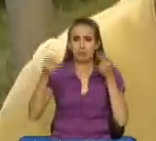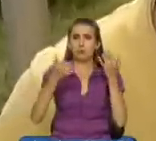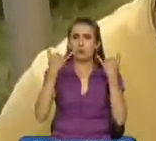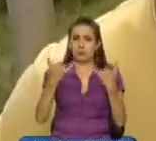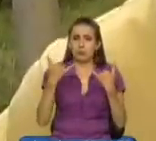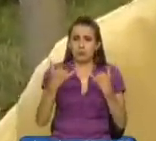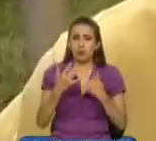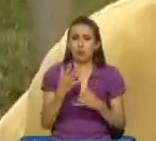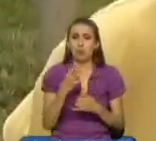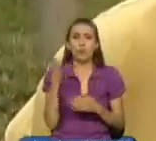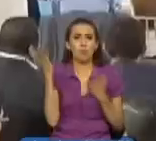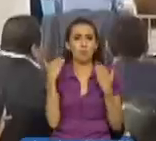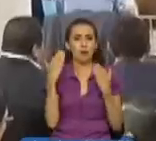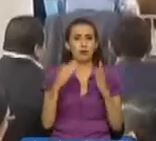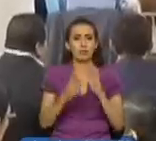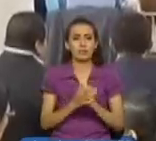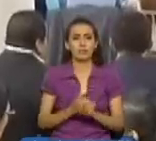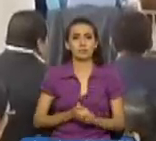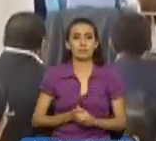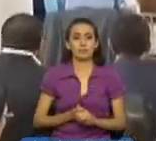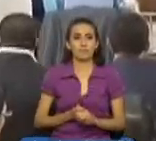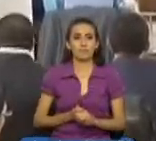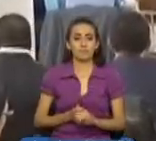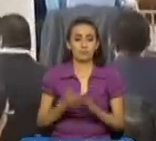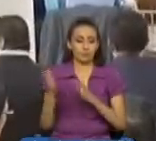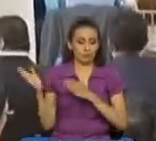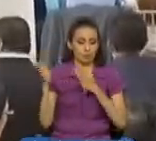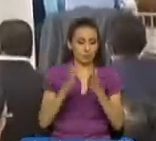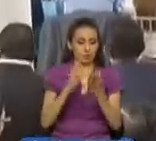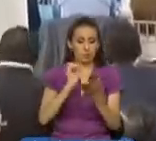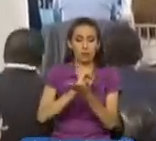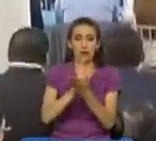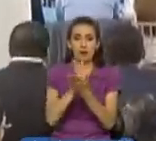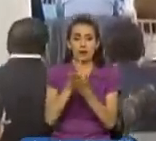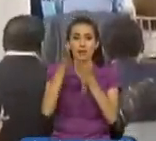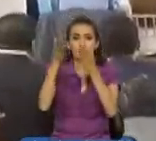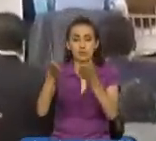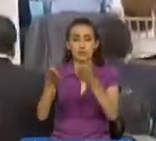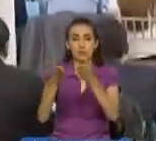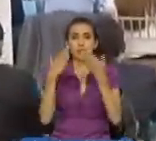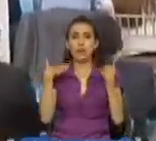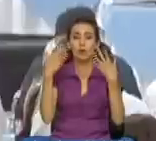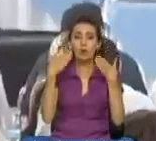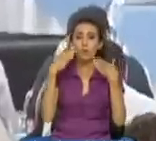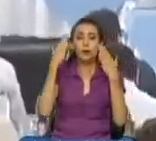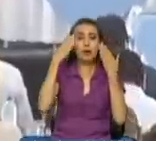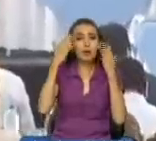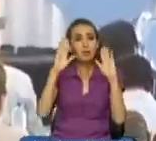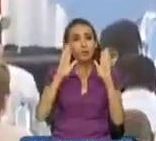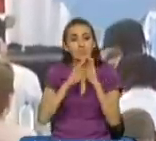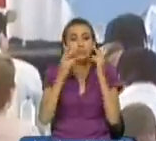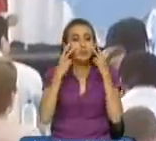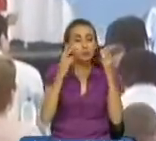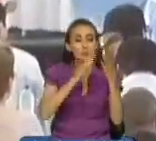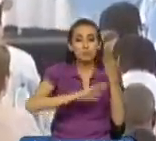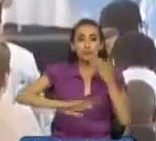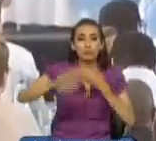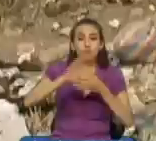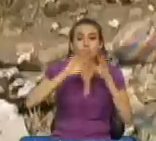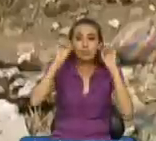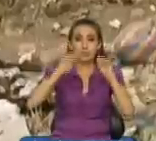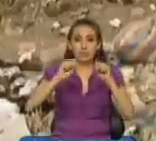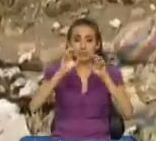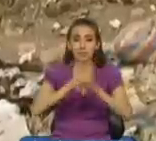Guerrero es este pueblo el que vive aquí para los asambleístas de guayas Quiz resultó desconocido el panorama sin embargo